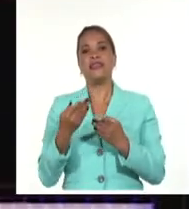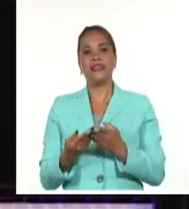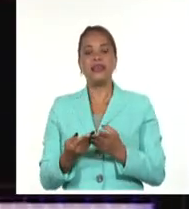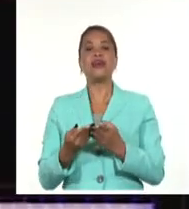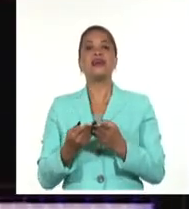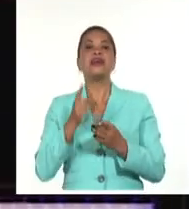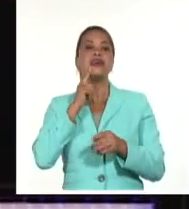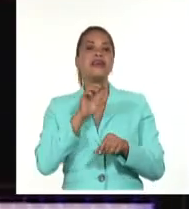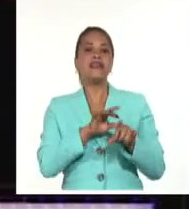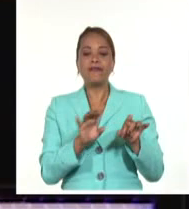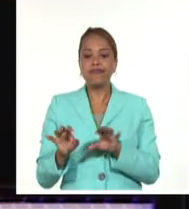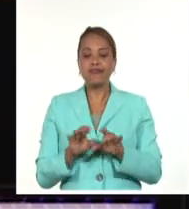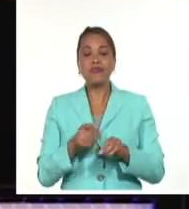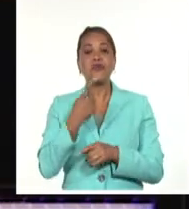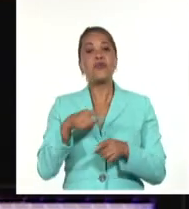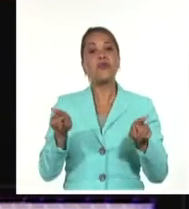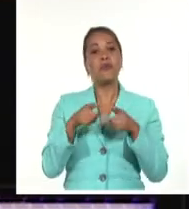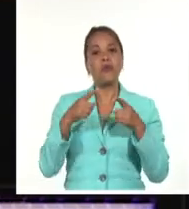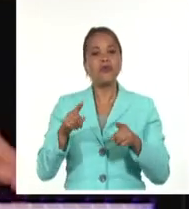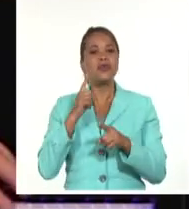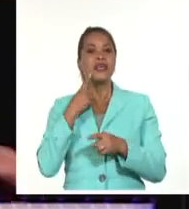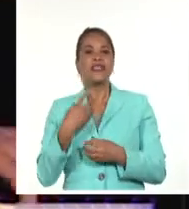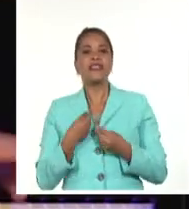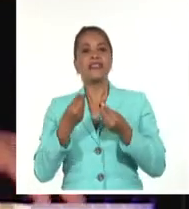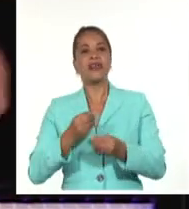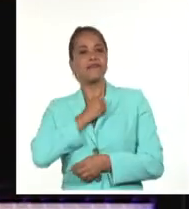desde sus notas todo lo sublime